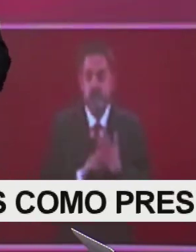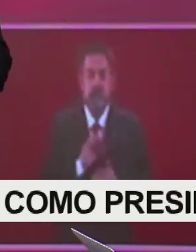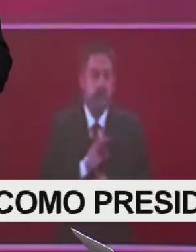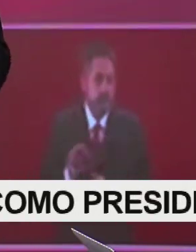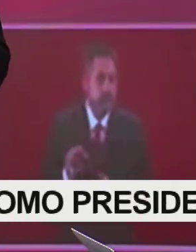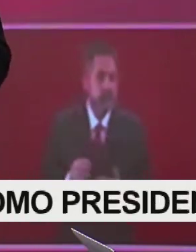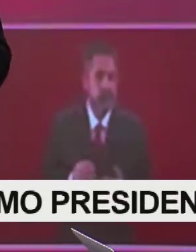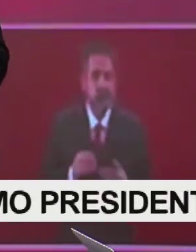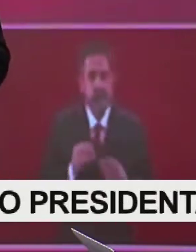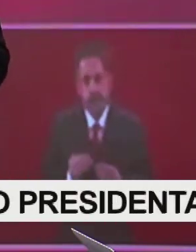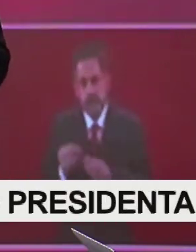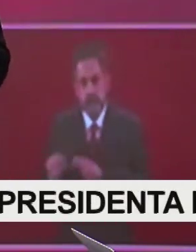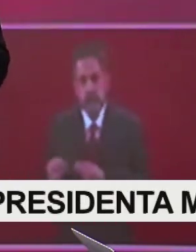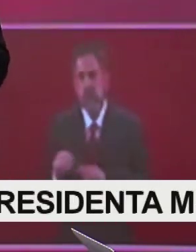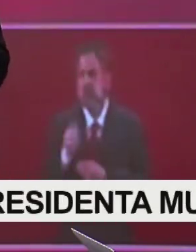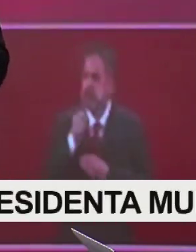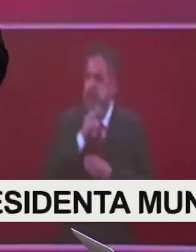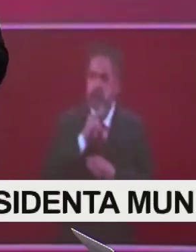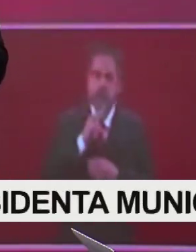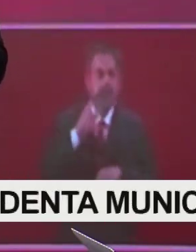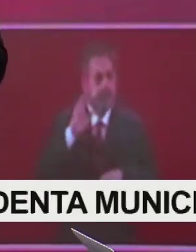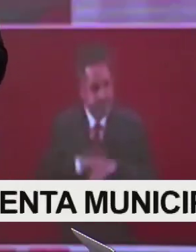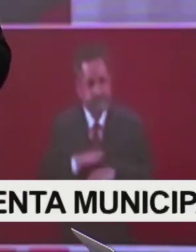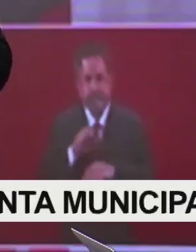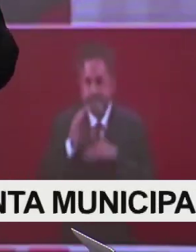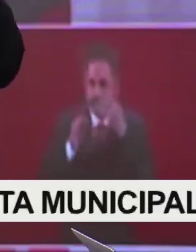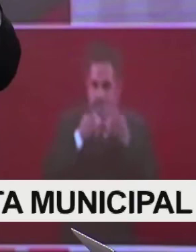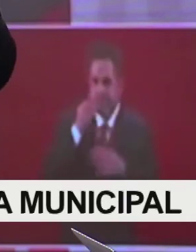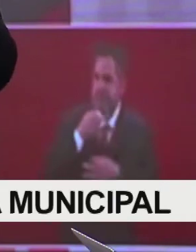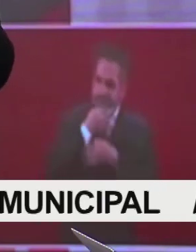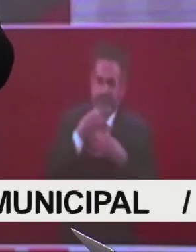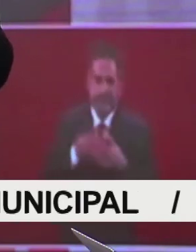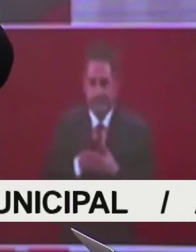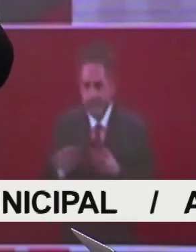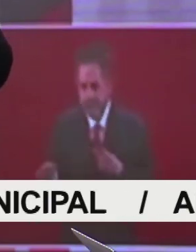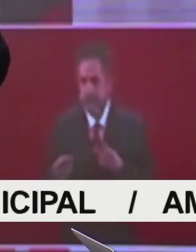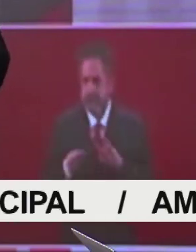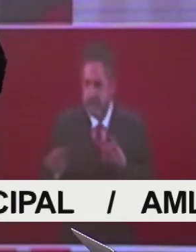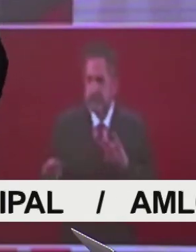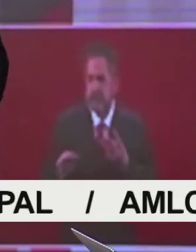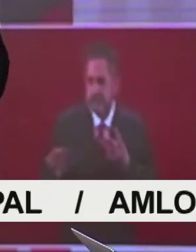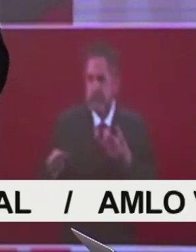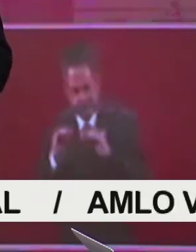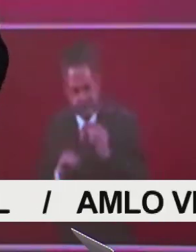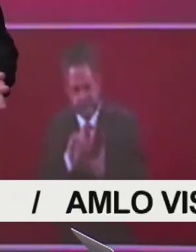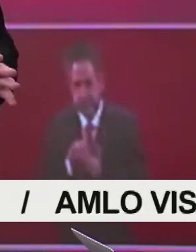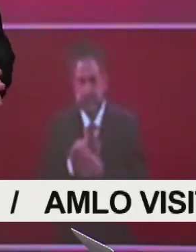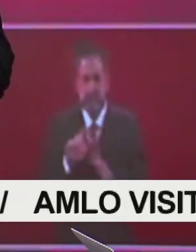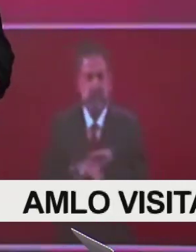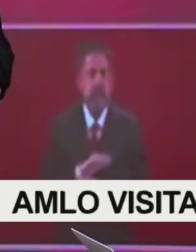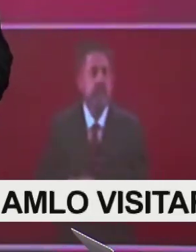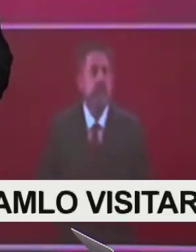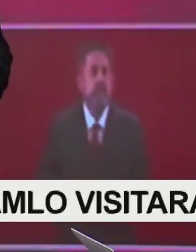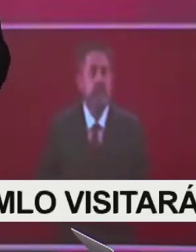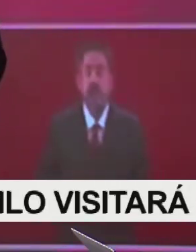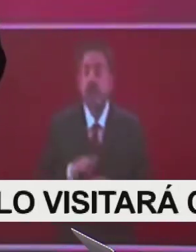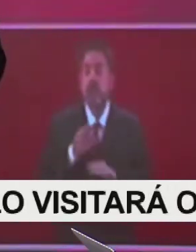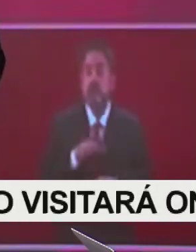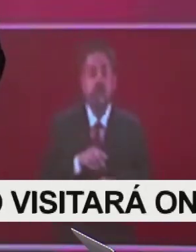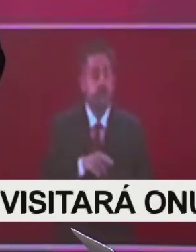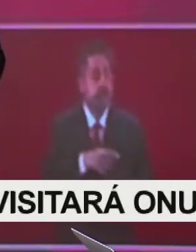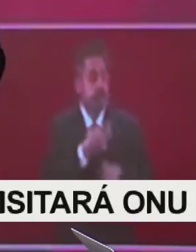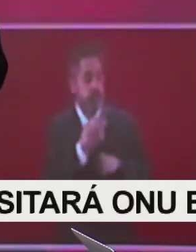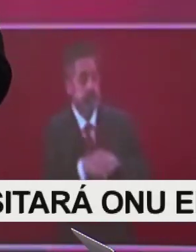lucha ni vence a la corrupción y que los grandes corruptos del sexenio pasado siguen gozando de